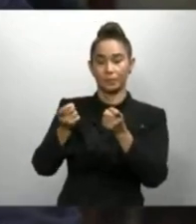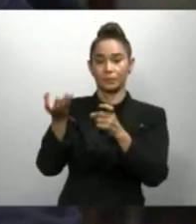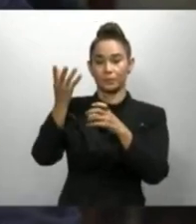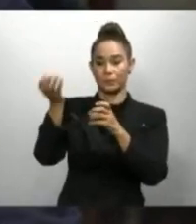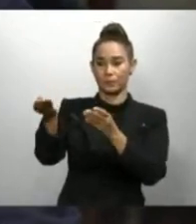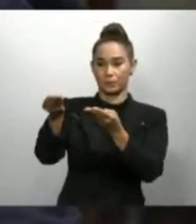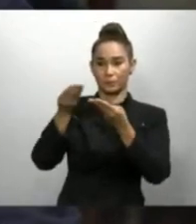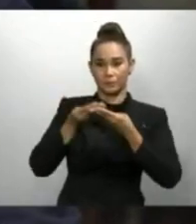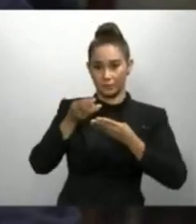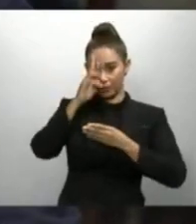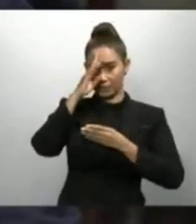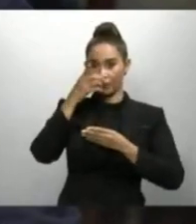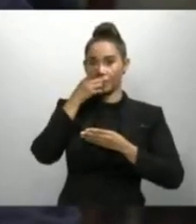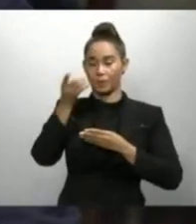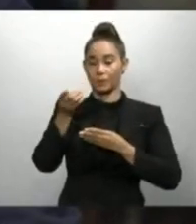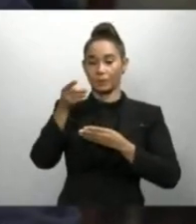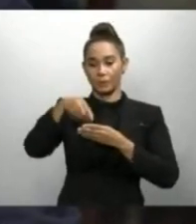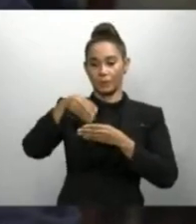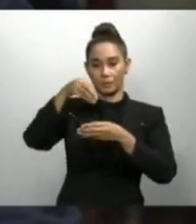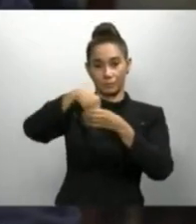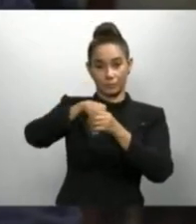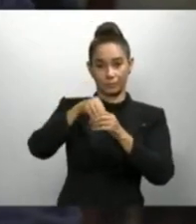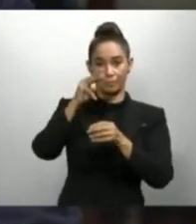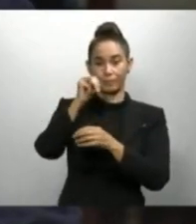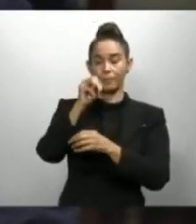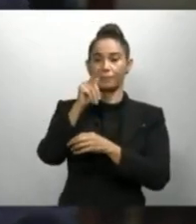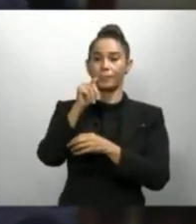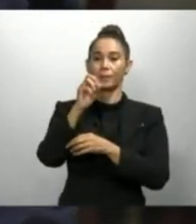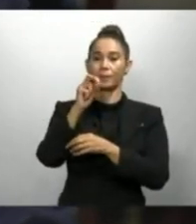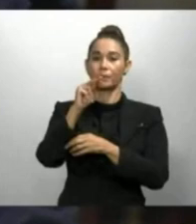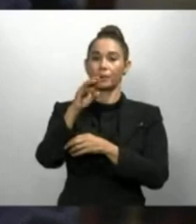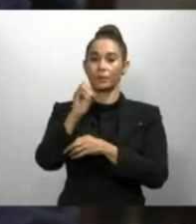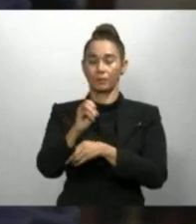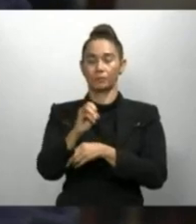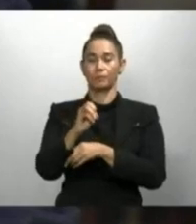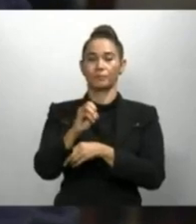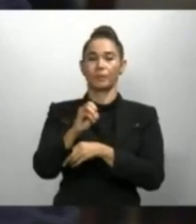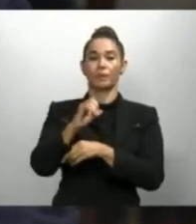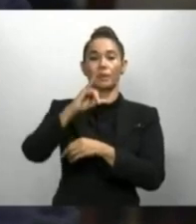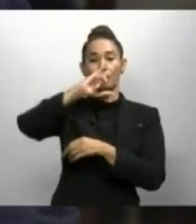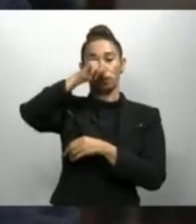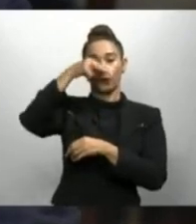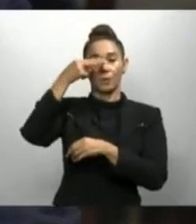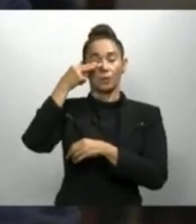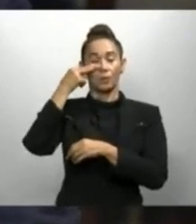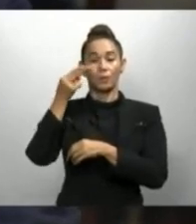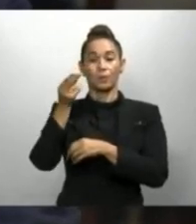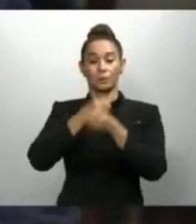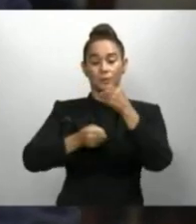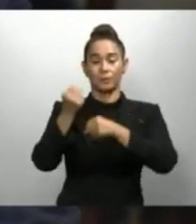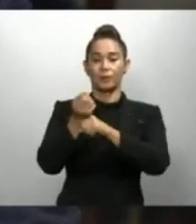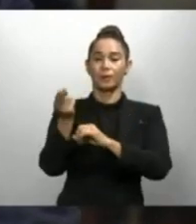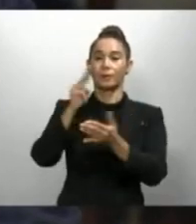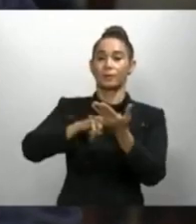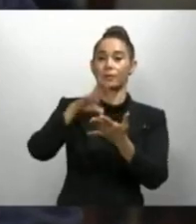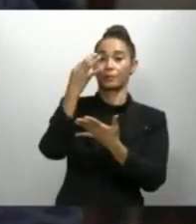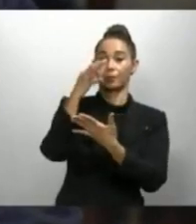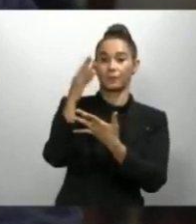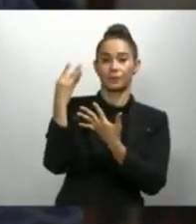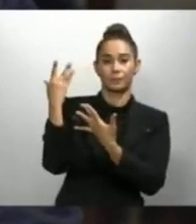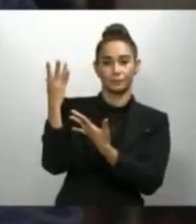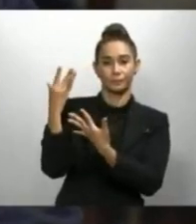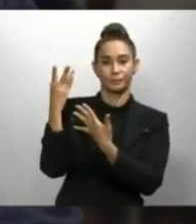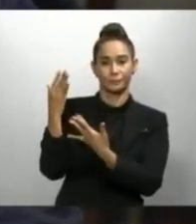y cumplir de esta manera con una tarea pendiente desde junio del 2019 y que de igual